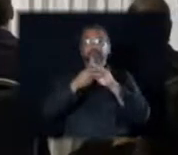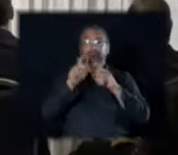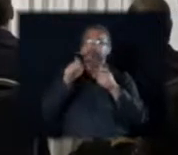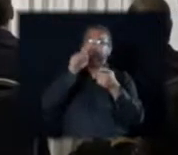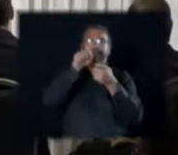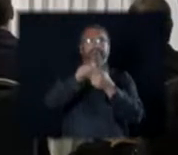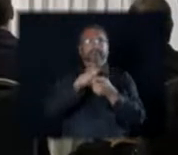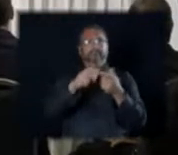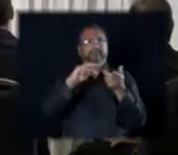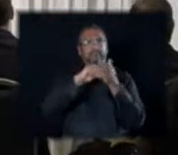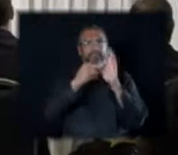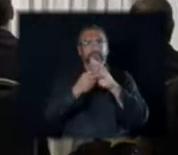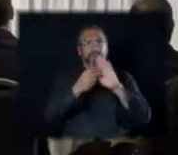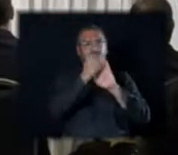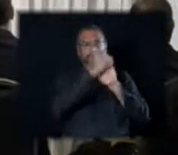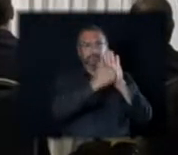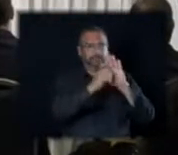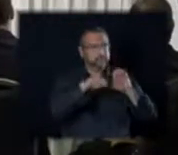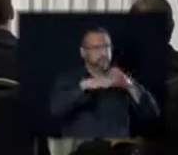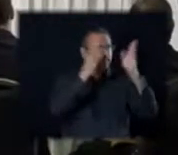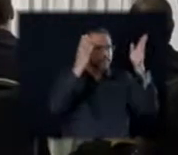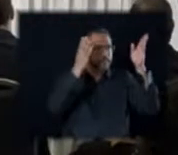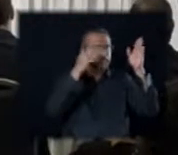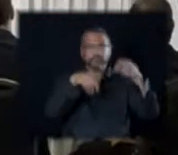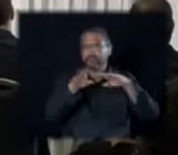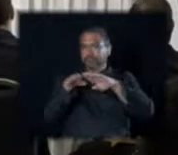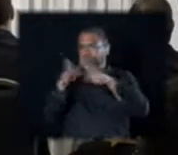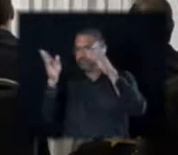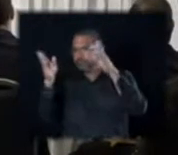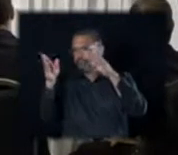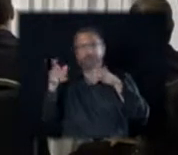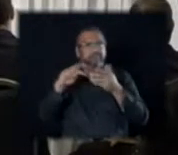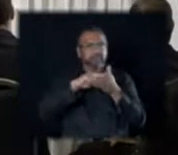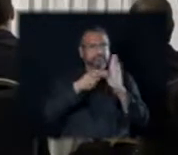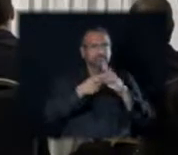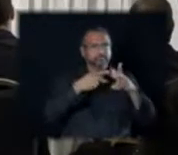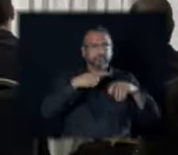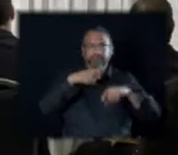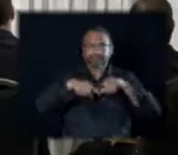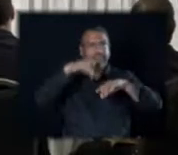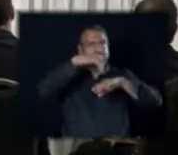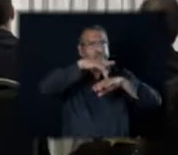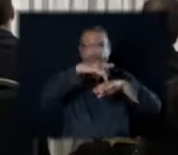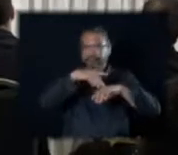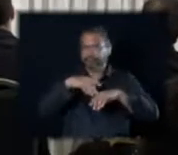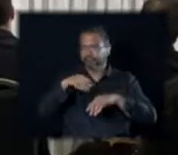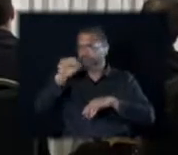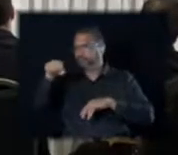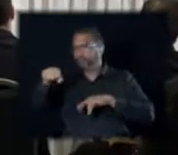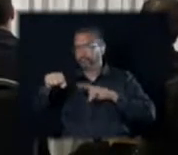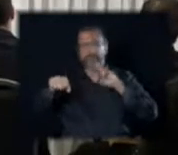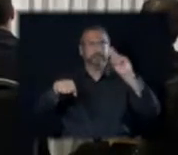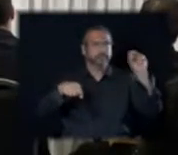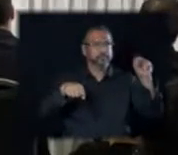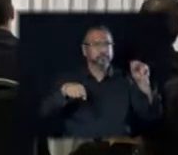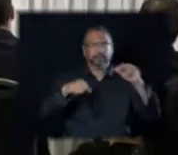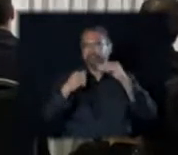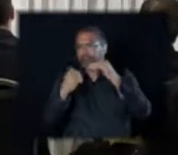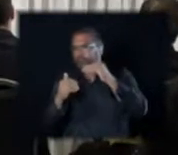Hay que ser bien específico cuando se abrieron las cuentas, cuáles son las restricciones, si las restricciones son